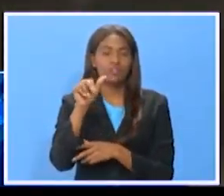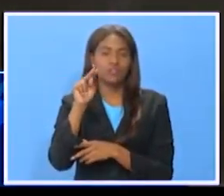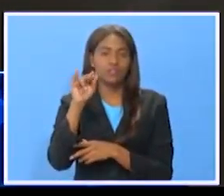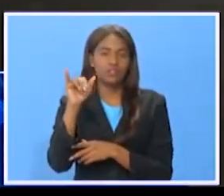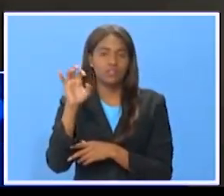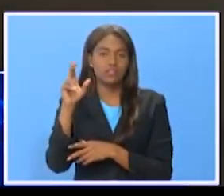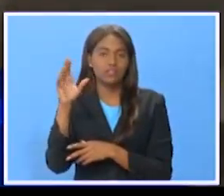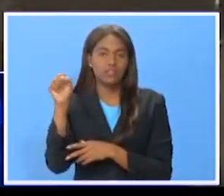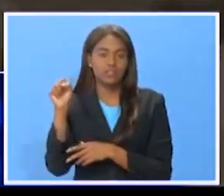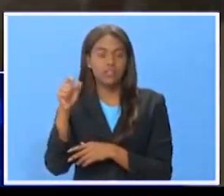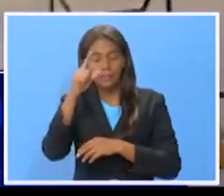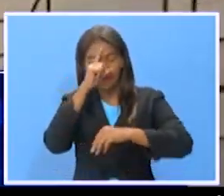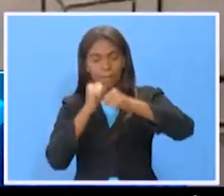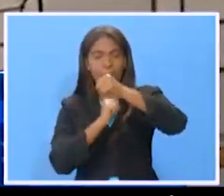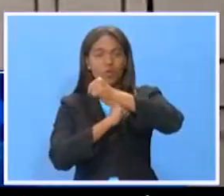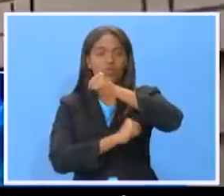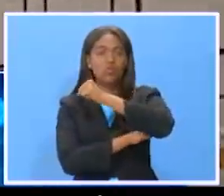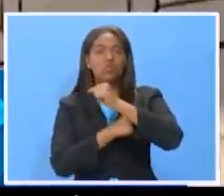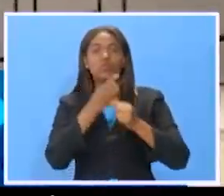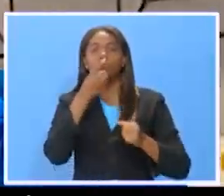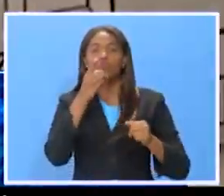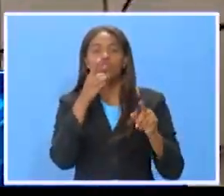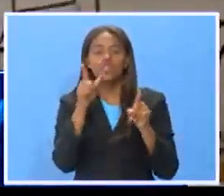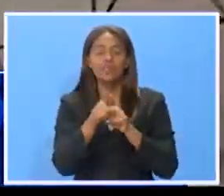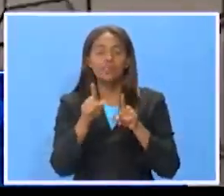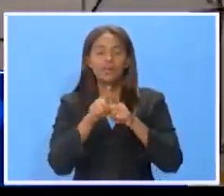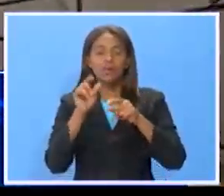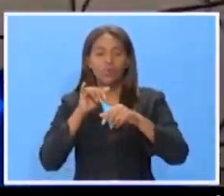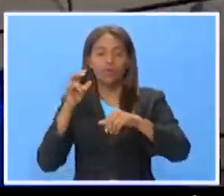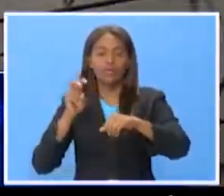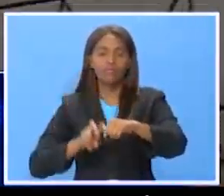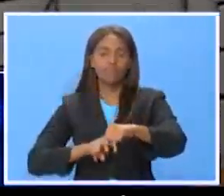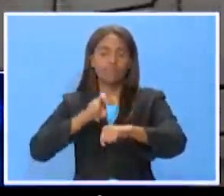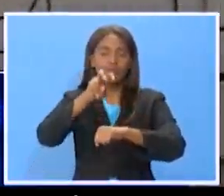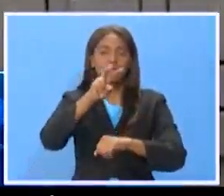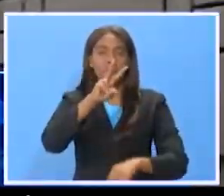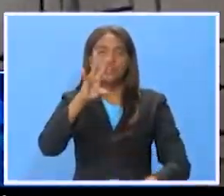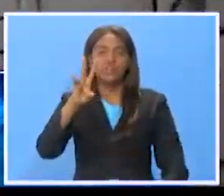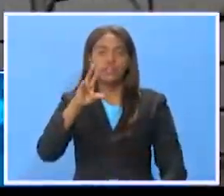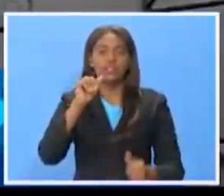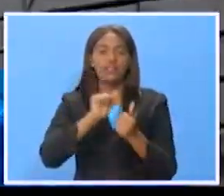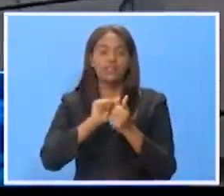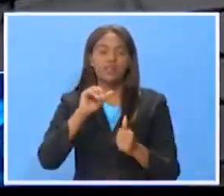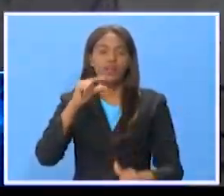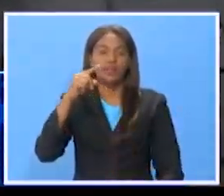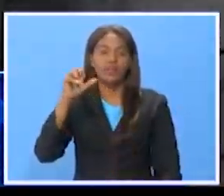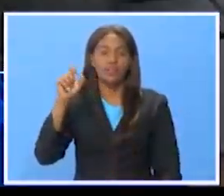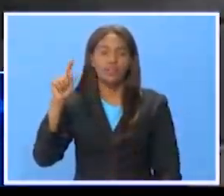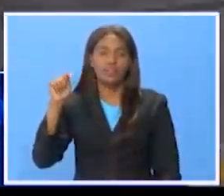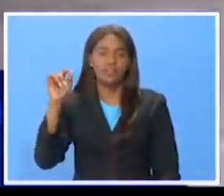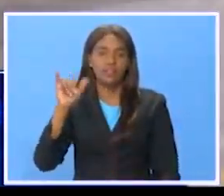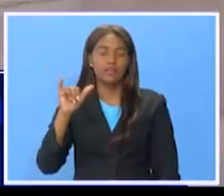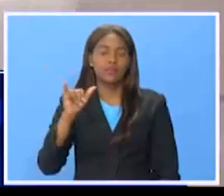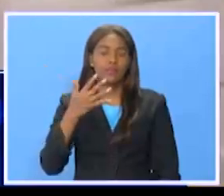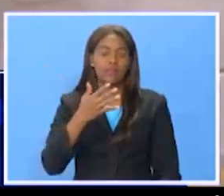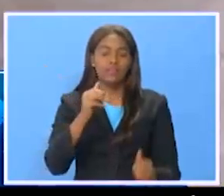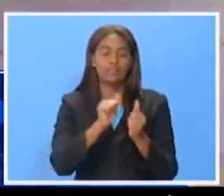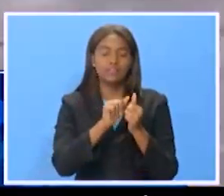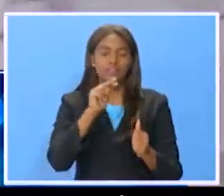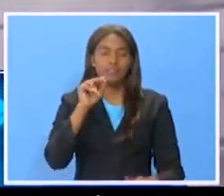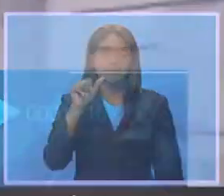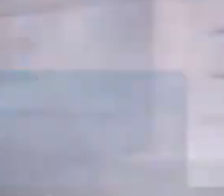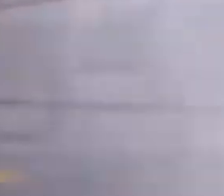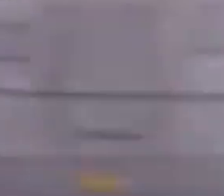Valle, en Puente Duarte también, y los elevados de la 27 de febrero con Ortega y Gasset y Quinto Centenario con San Martín.